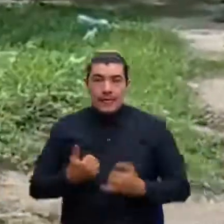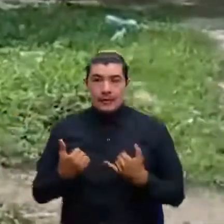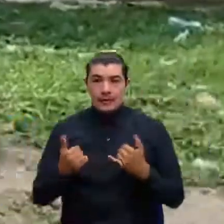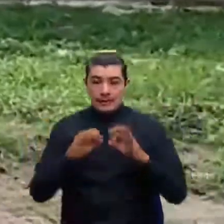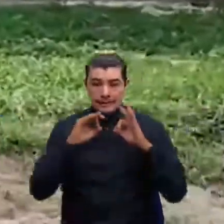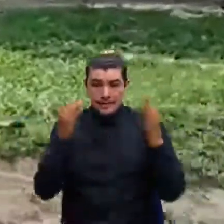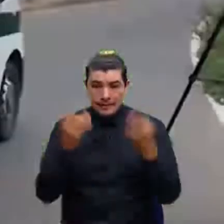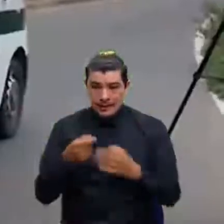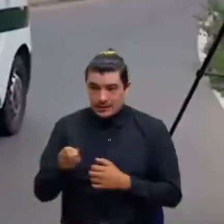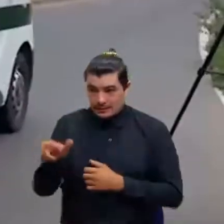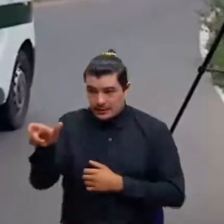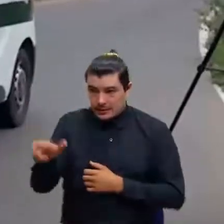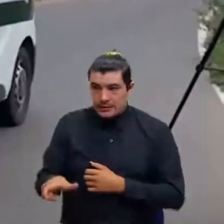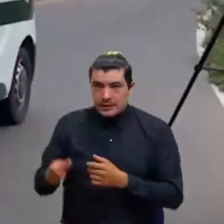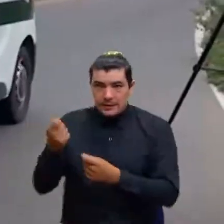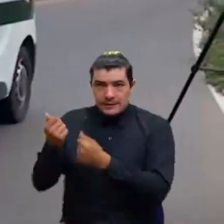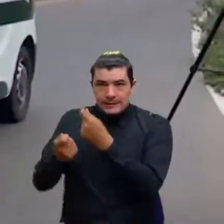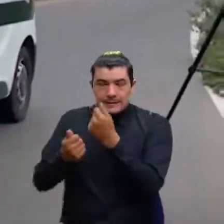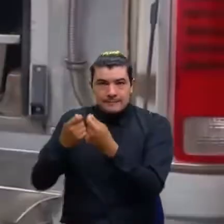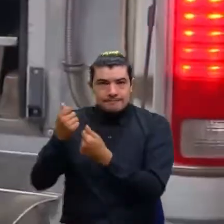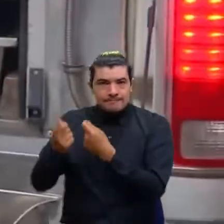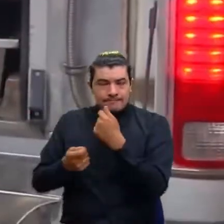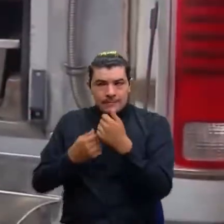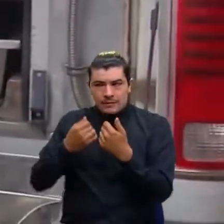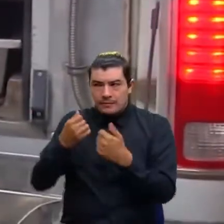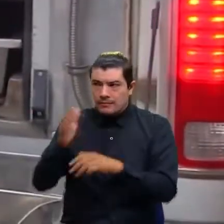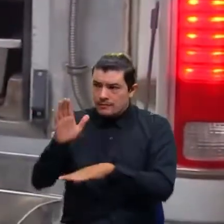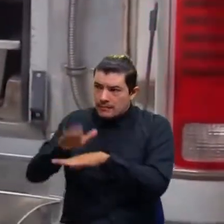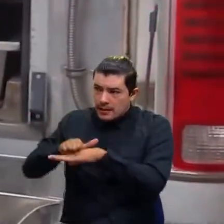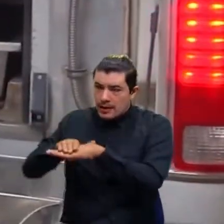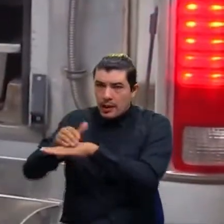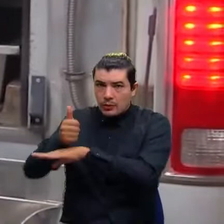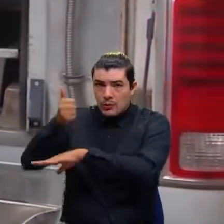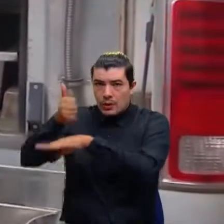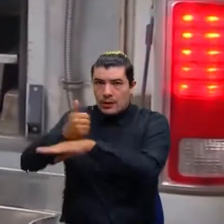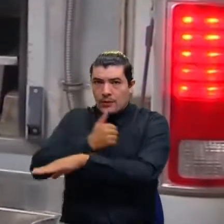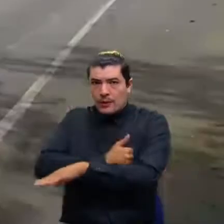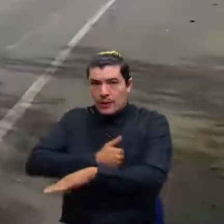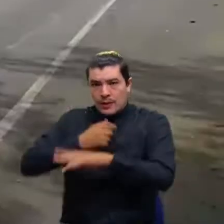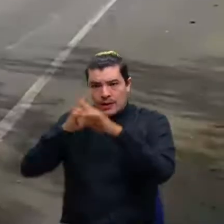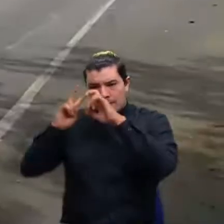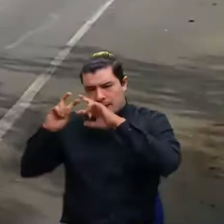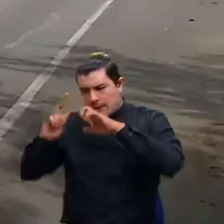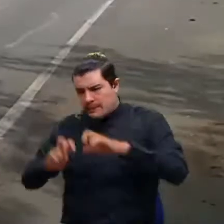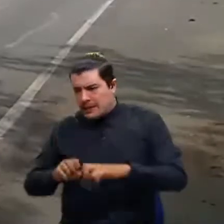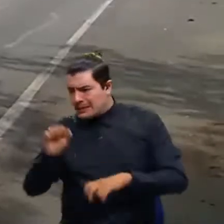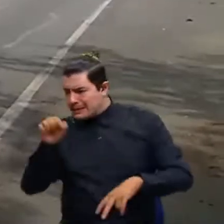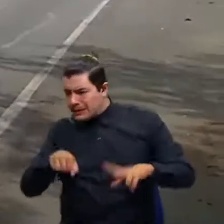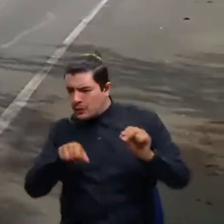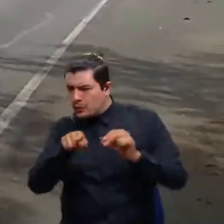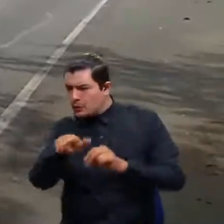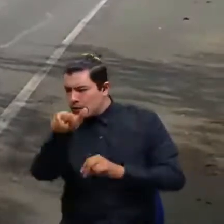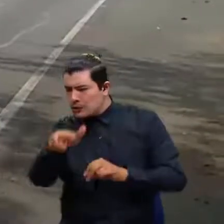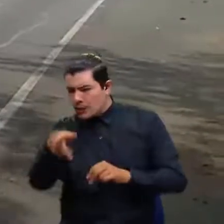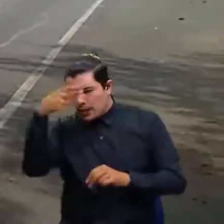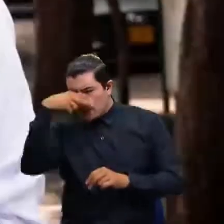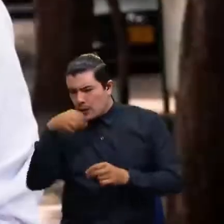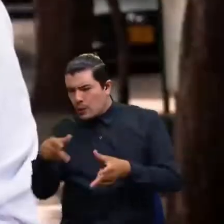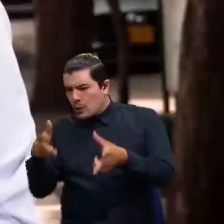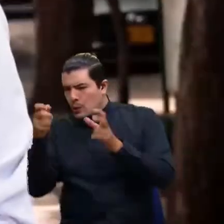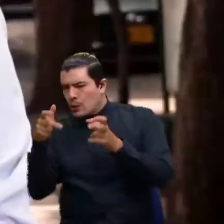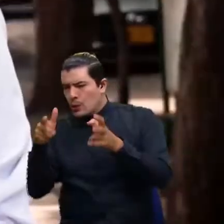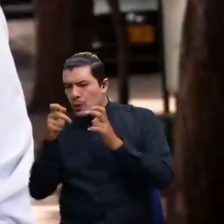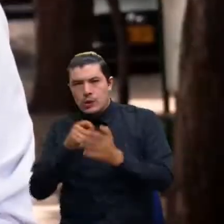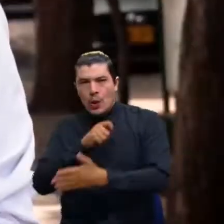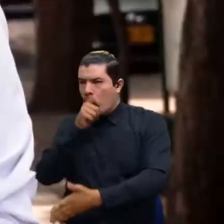investigar para determinar si el no pago de una vacuna llevó al asesinato de este joven en plena autopista internacional. Lamentable